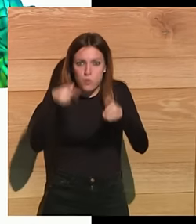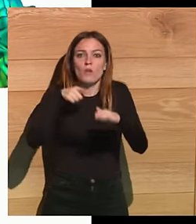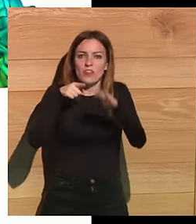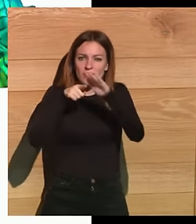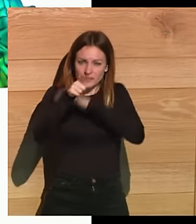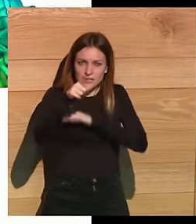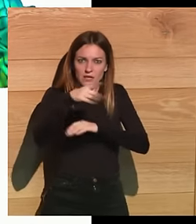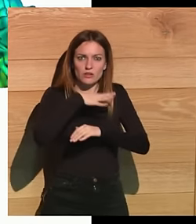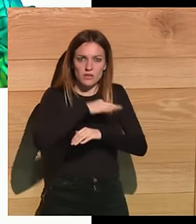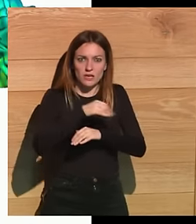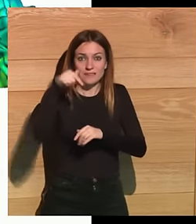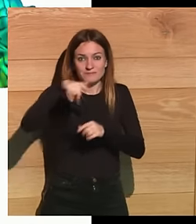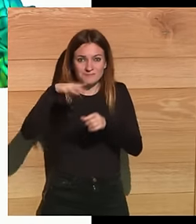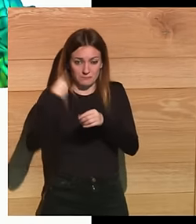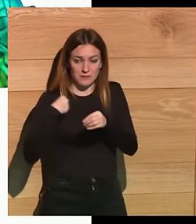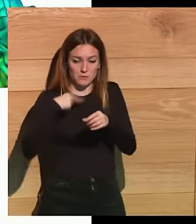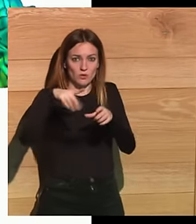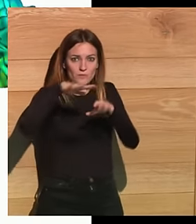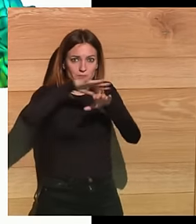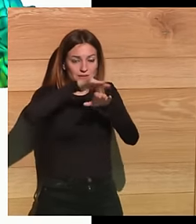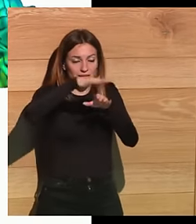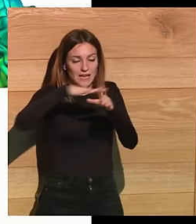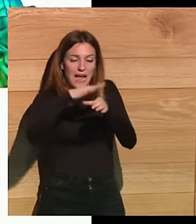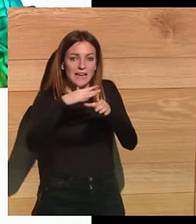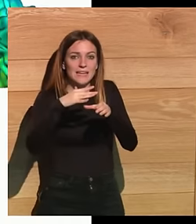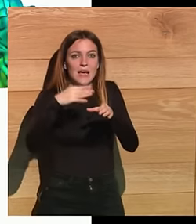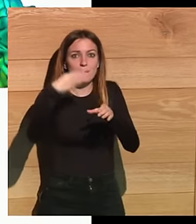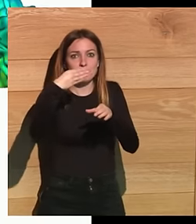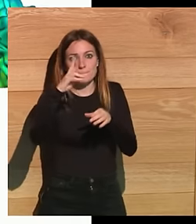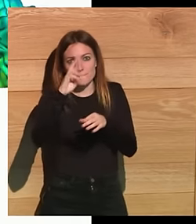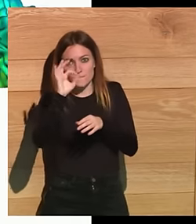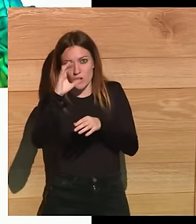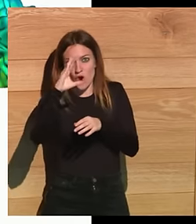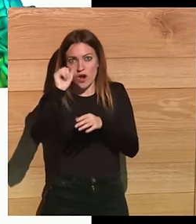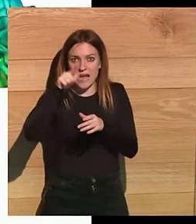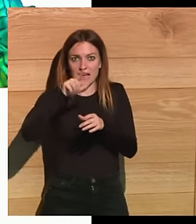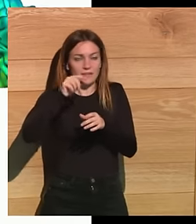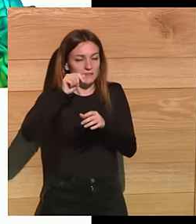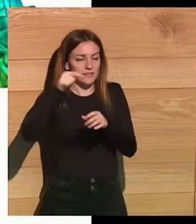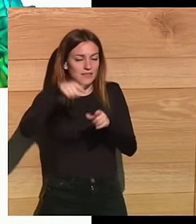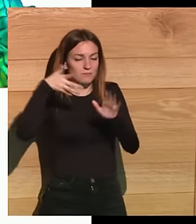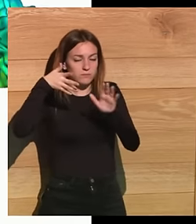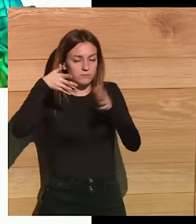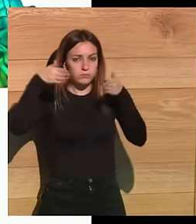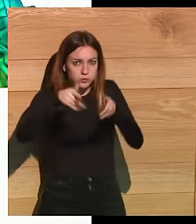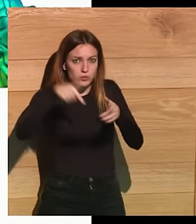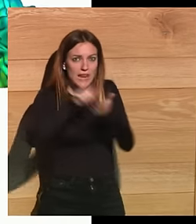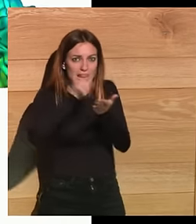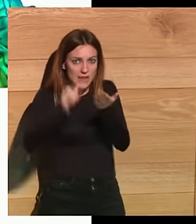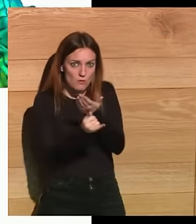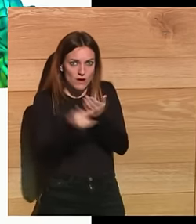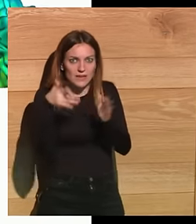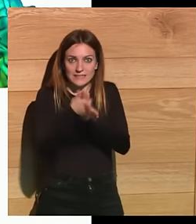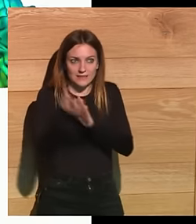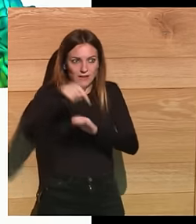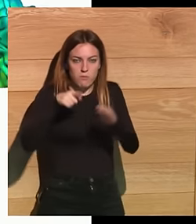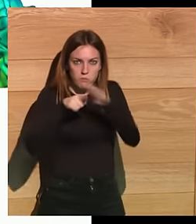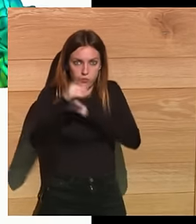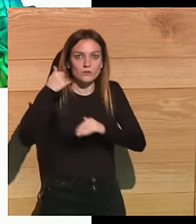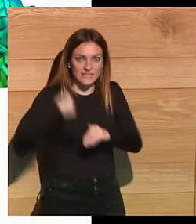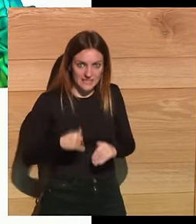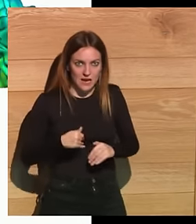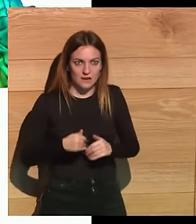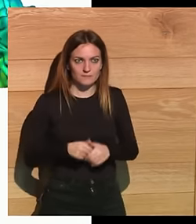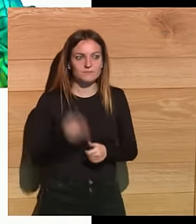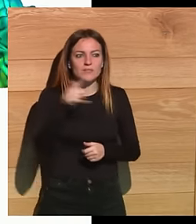tienen desarrollado el área de Broca, que es la que se utiliza para el lenguaje. Lo que vemos aquí es que las áreas sensoriales ya están